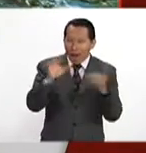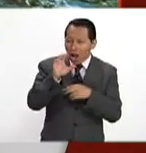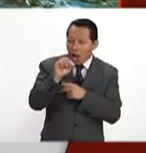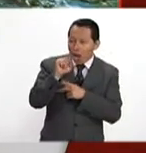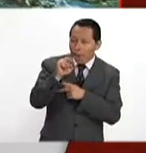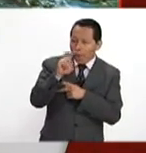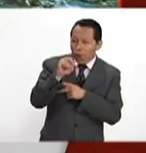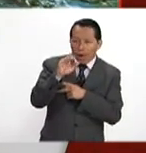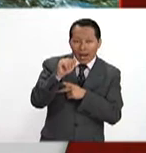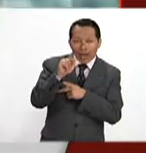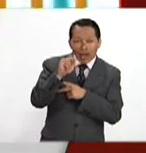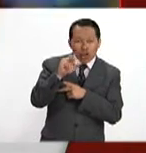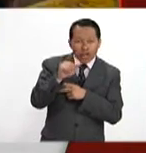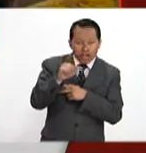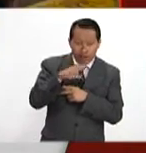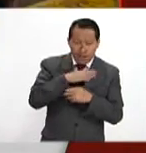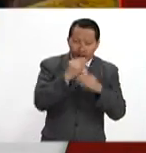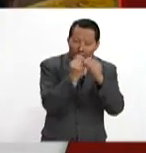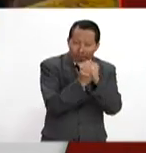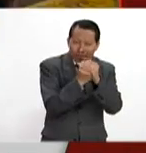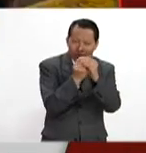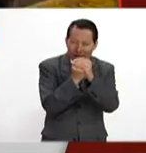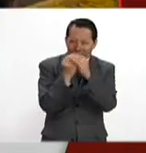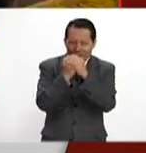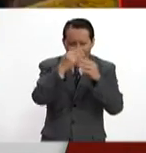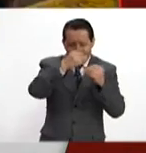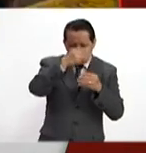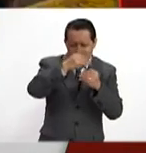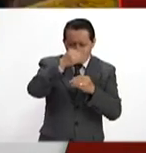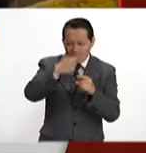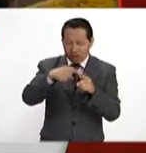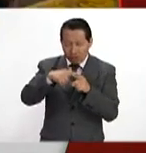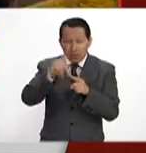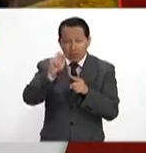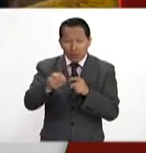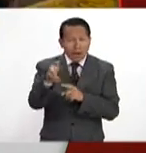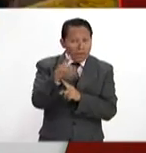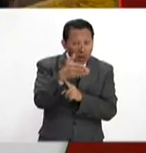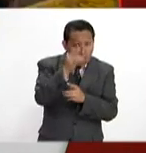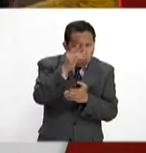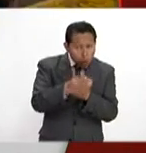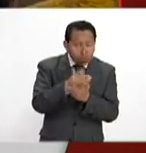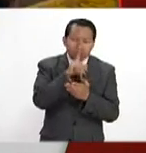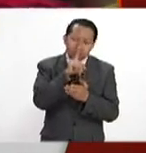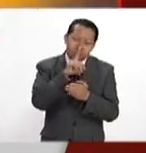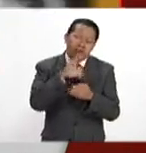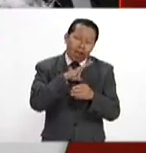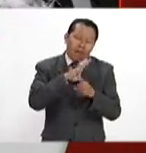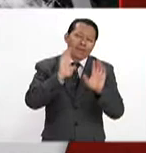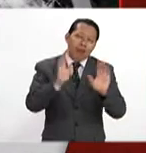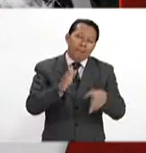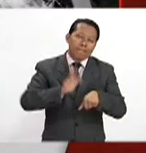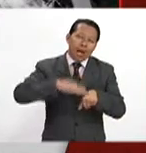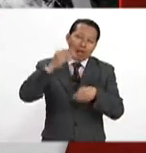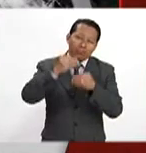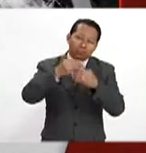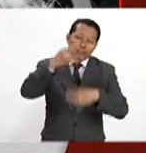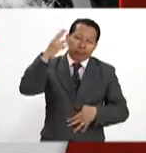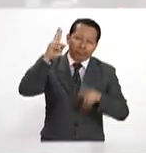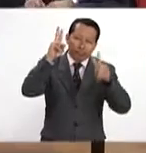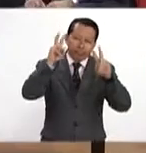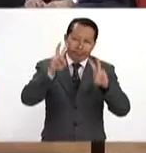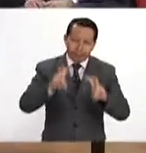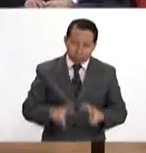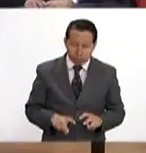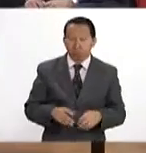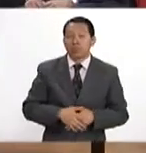ampliar, tuvimos que ampliarlos porque no solamente la bandera era el orgullo, sino muchísimos temas más. Claro. Así es, veíamos de verdad